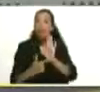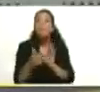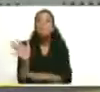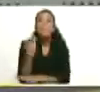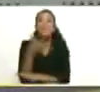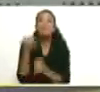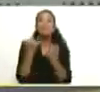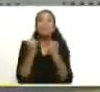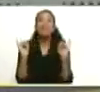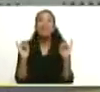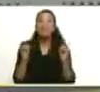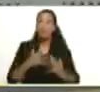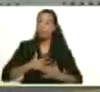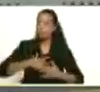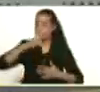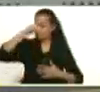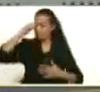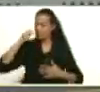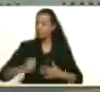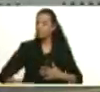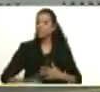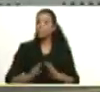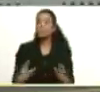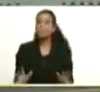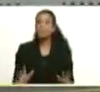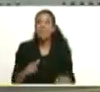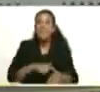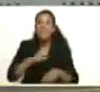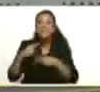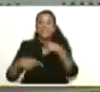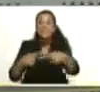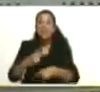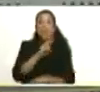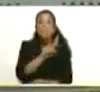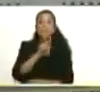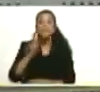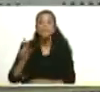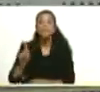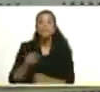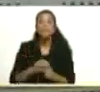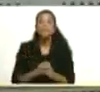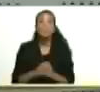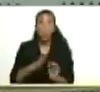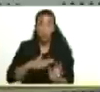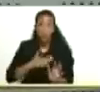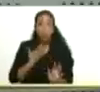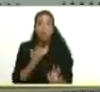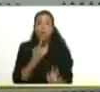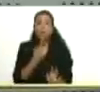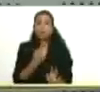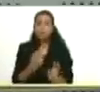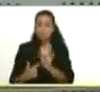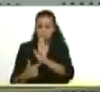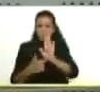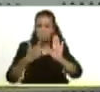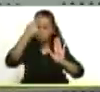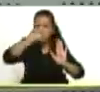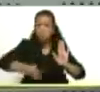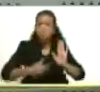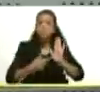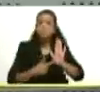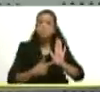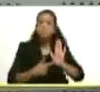de independencia y soberanía en este siglo XXI y poder decir y